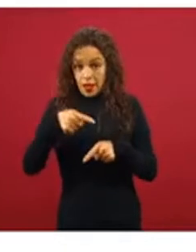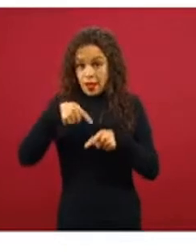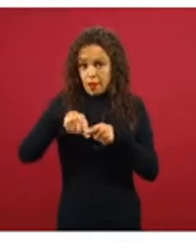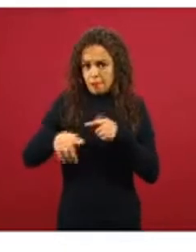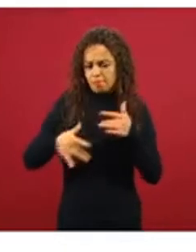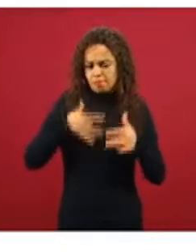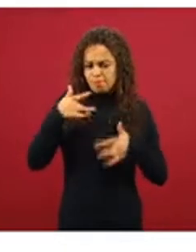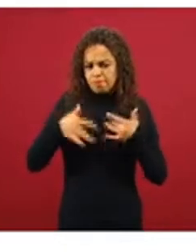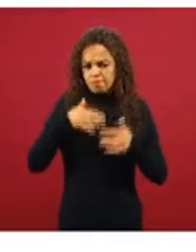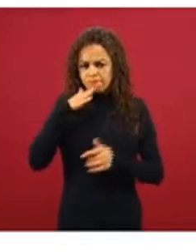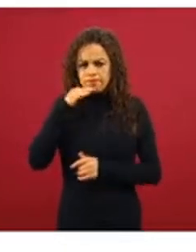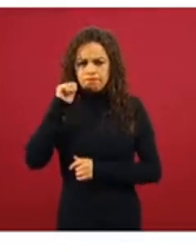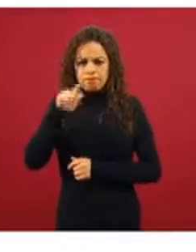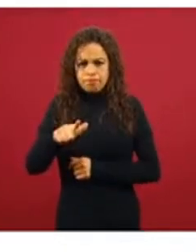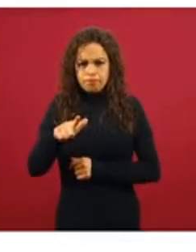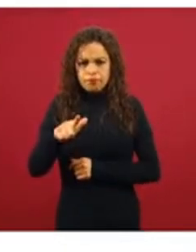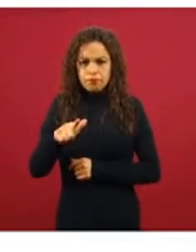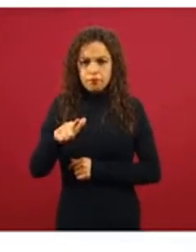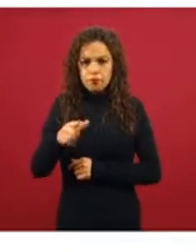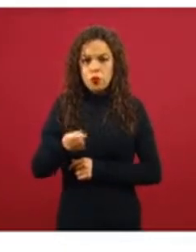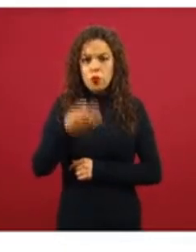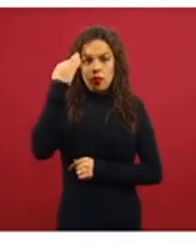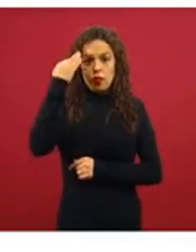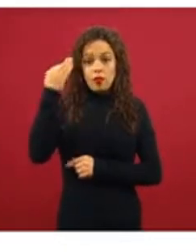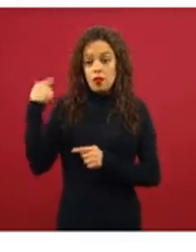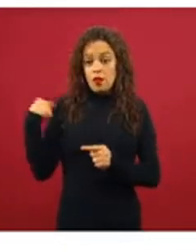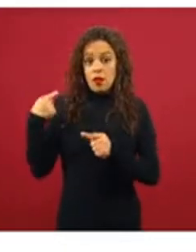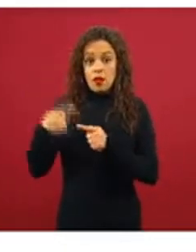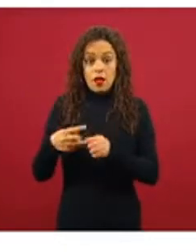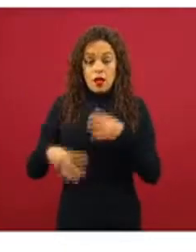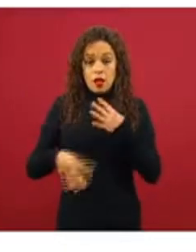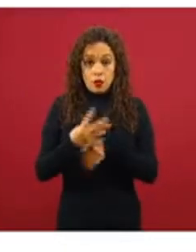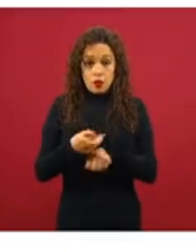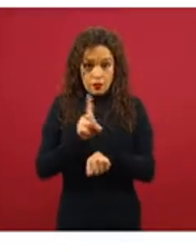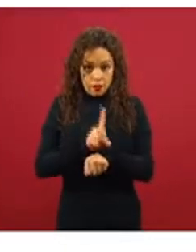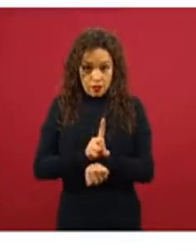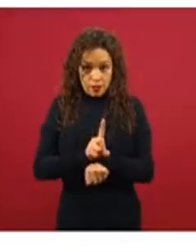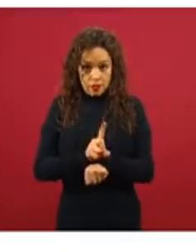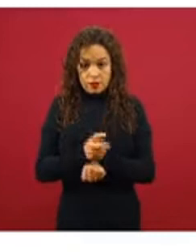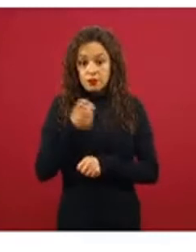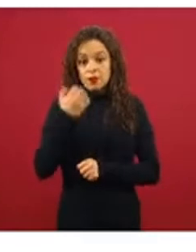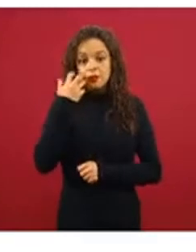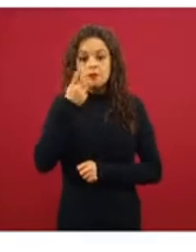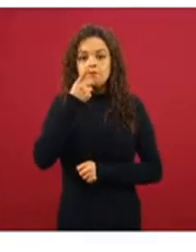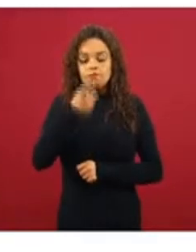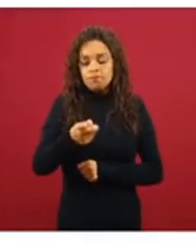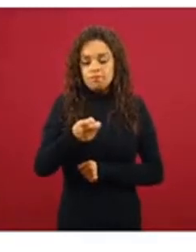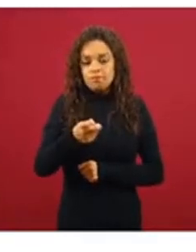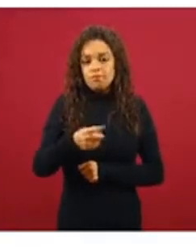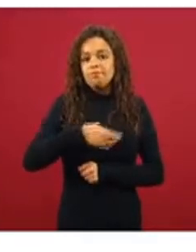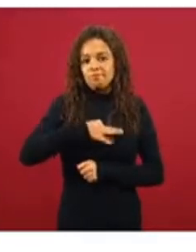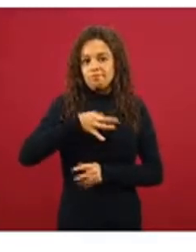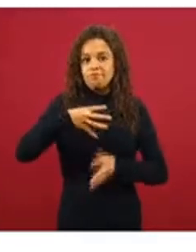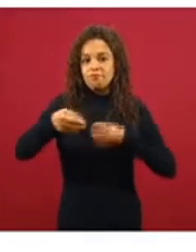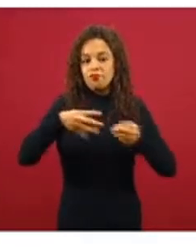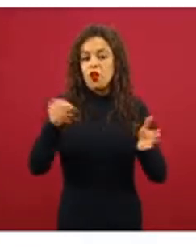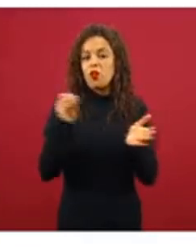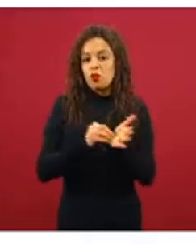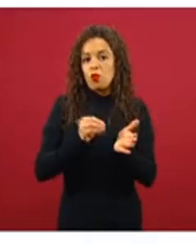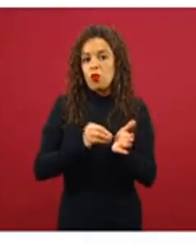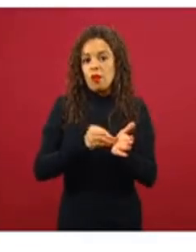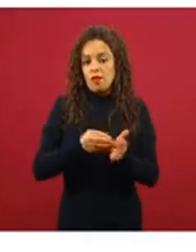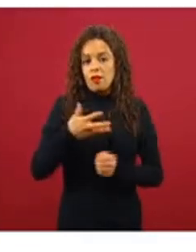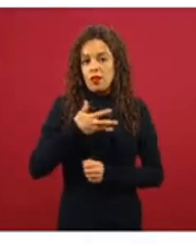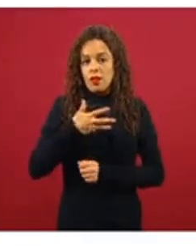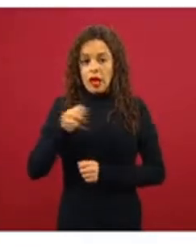síntomas en los últimos 14 días, lo que igual representa la epidemia activa en México. Así